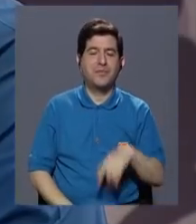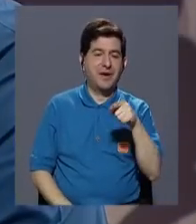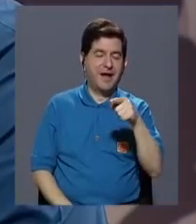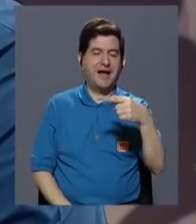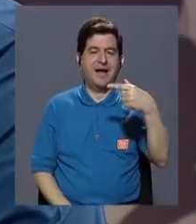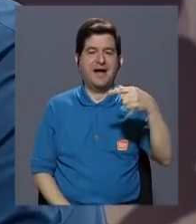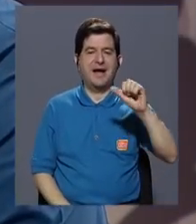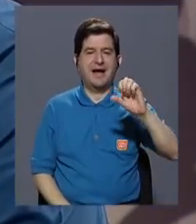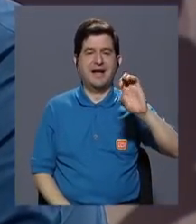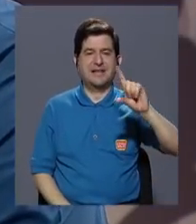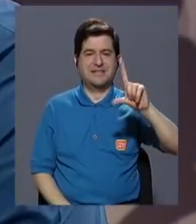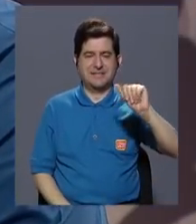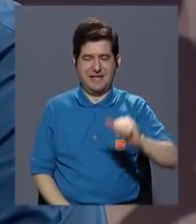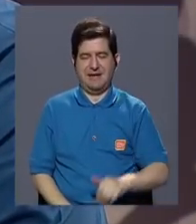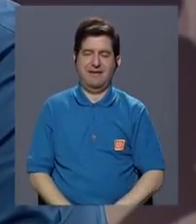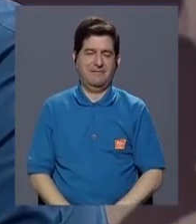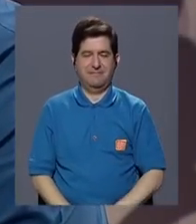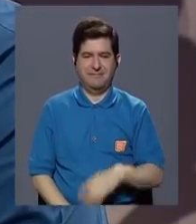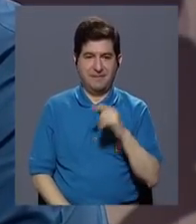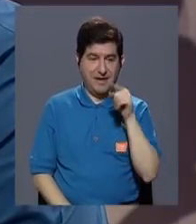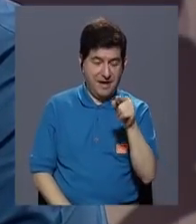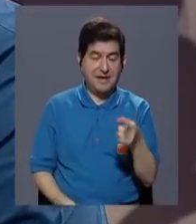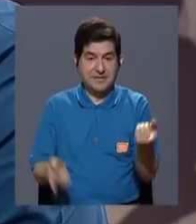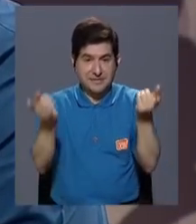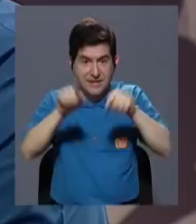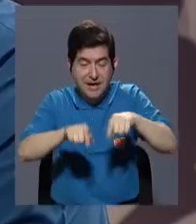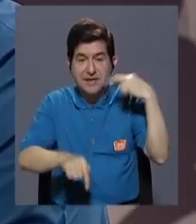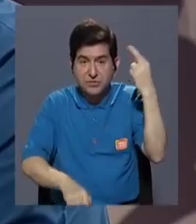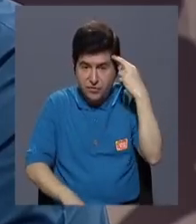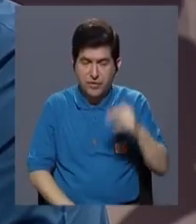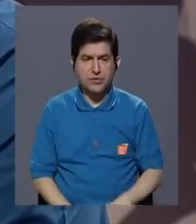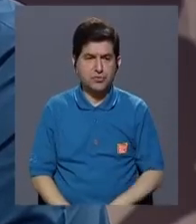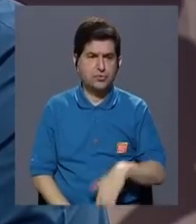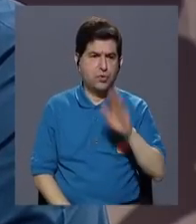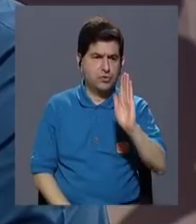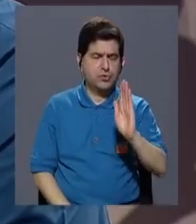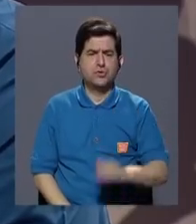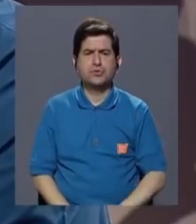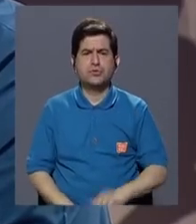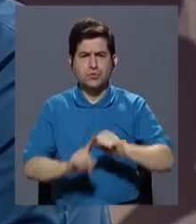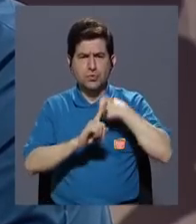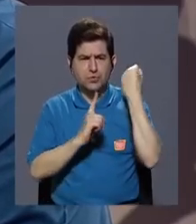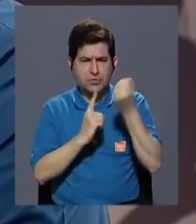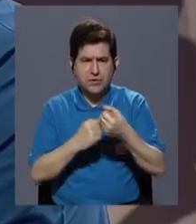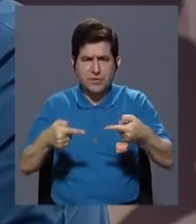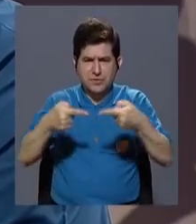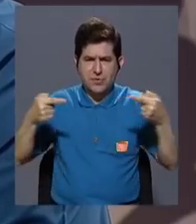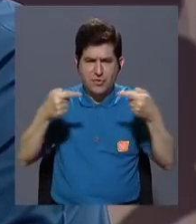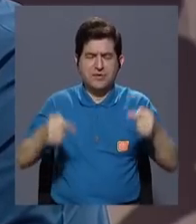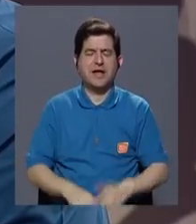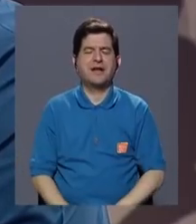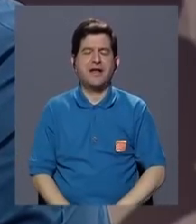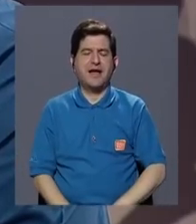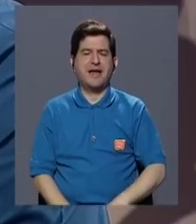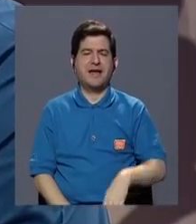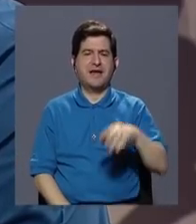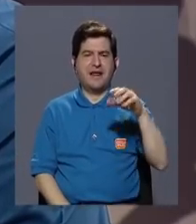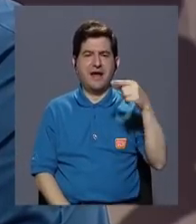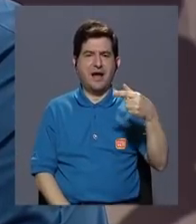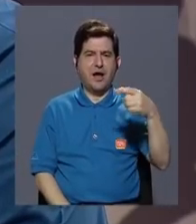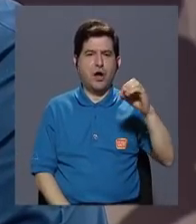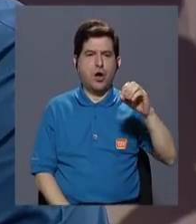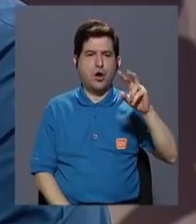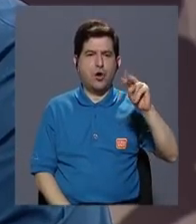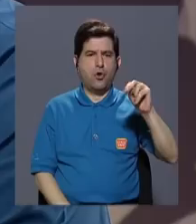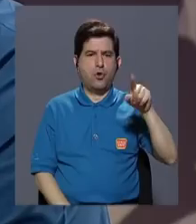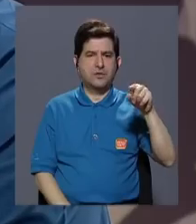gacela le decían la gacela miranda y era la gacela porque su gran némesis en las canchas de fútbol era la fiera gonzález entonces